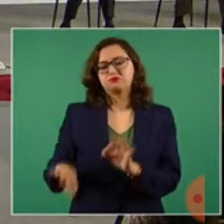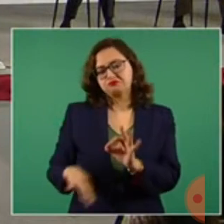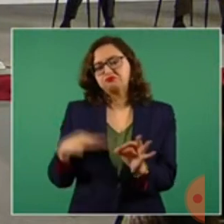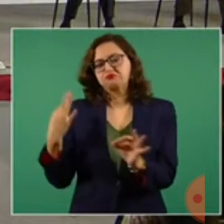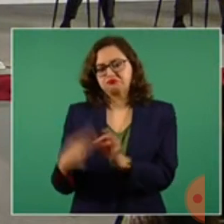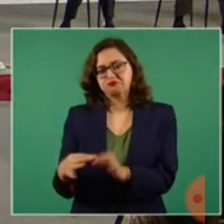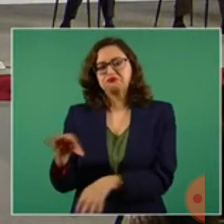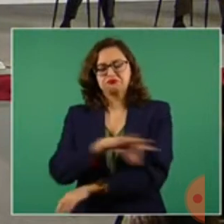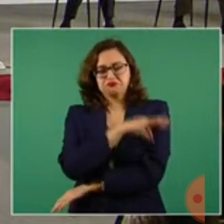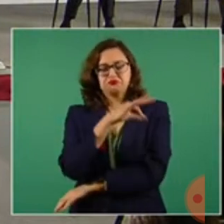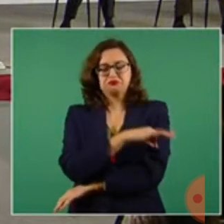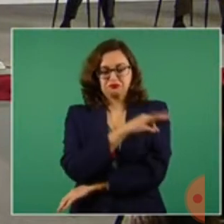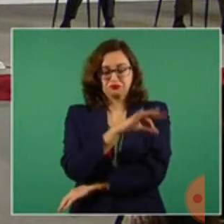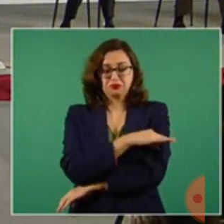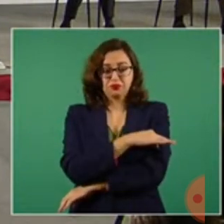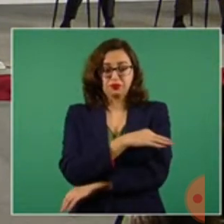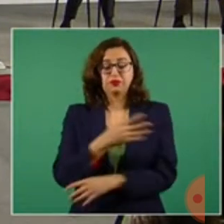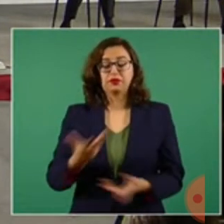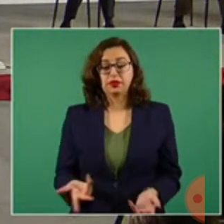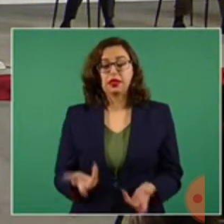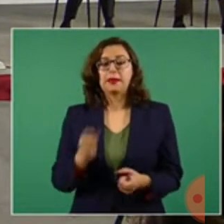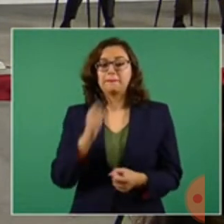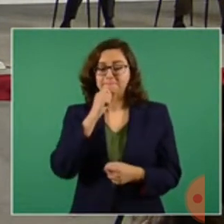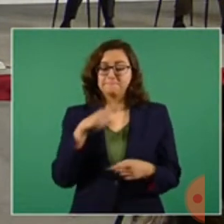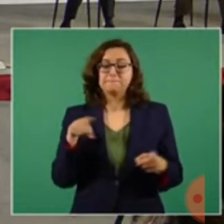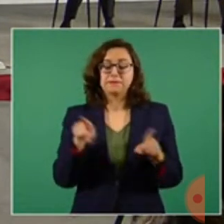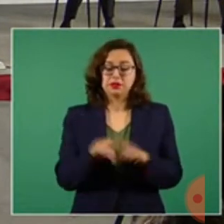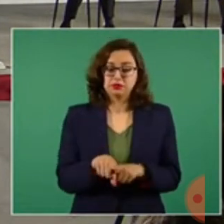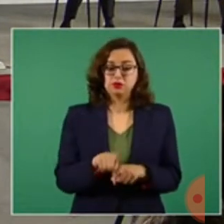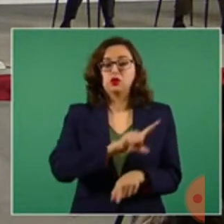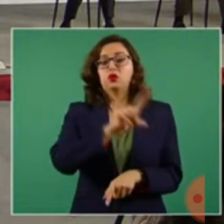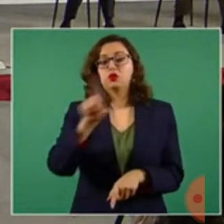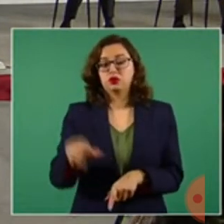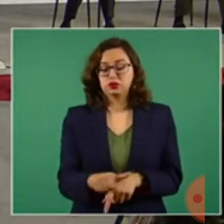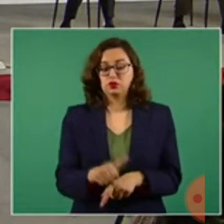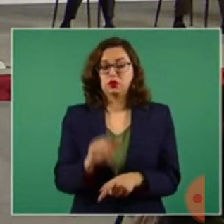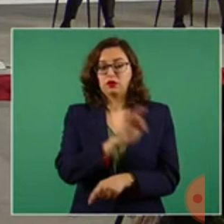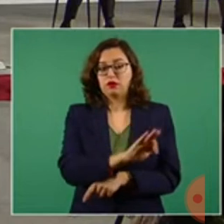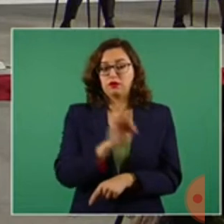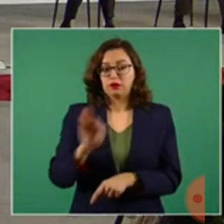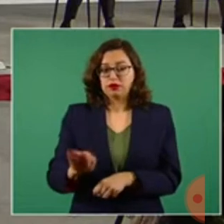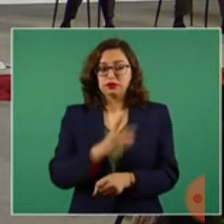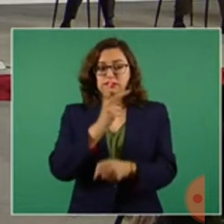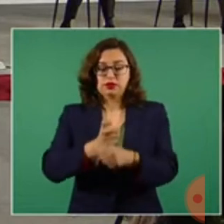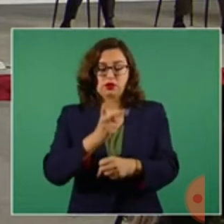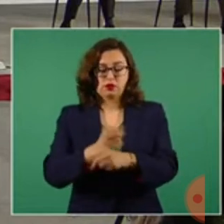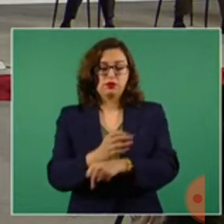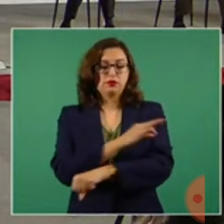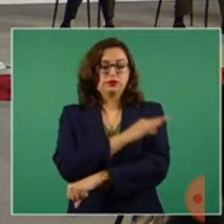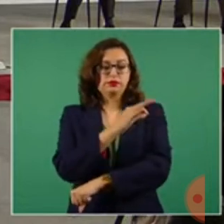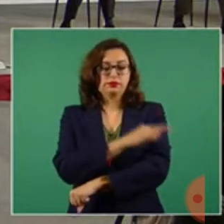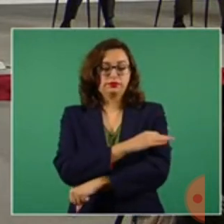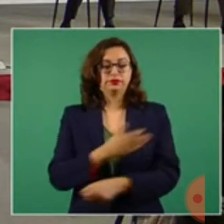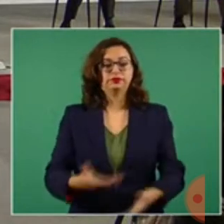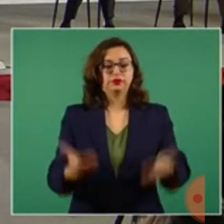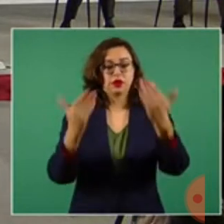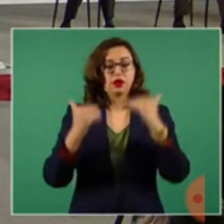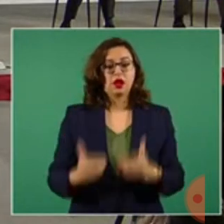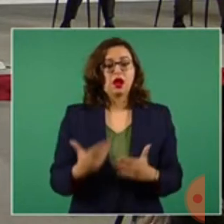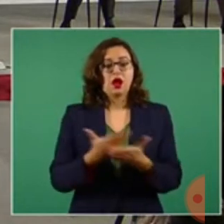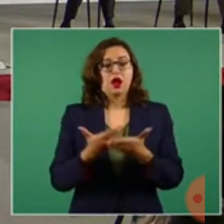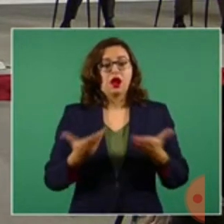calendario de inmunización de cada tipo de vacuna, estaremos completando sus esquemas. Y en las siguientes dos imágenes